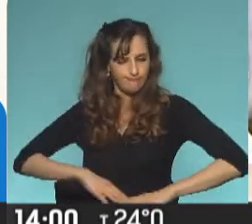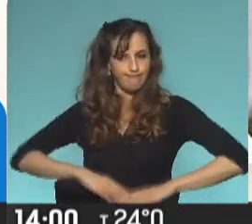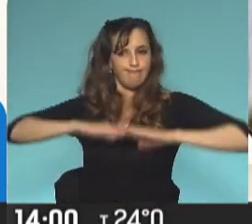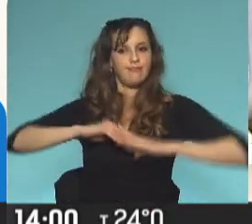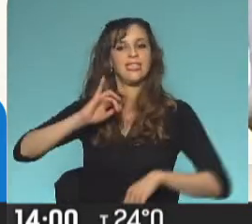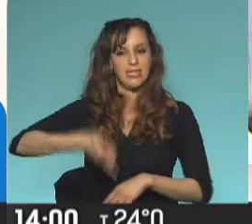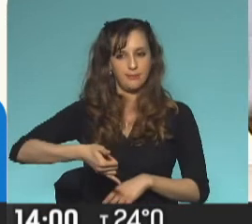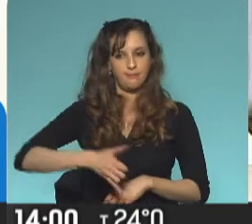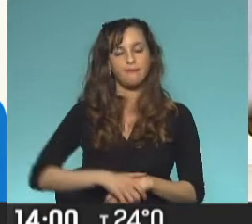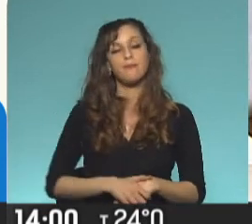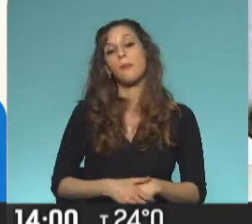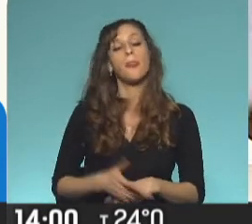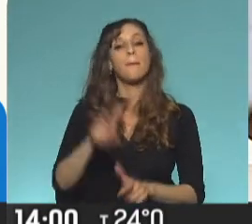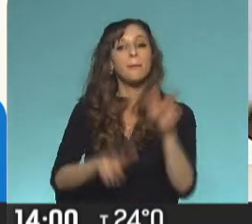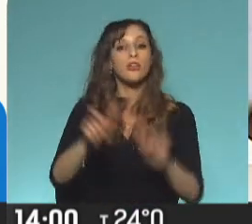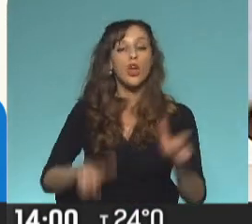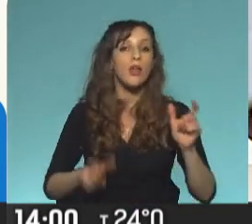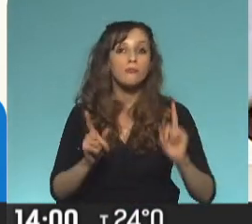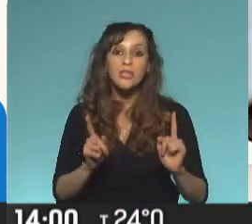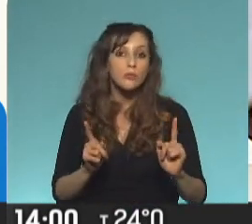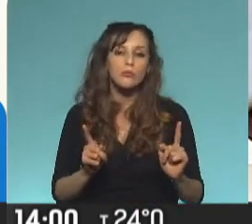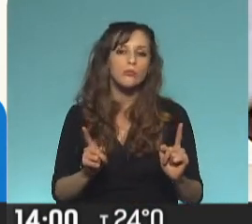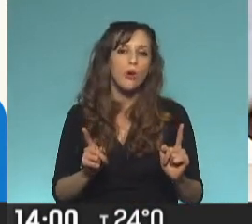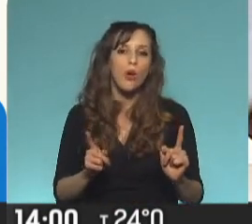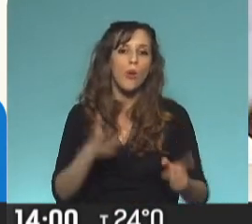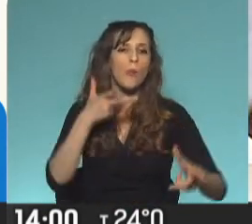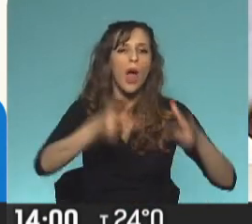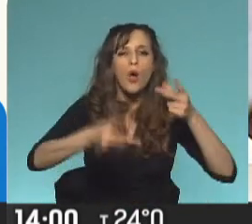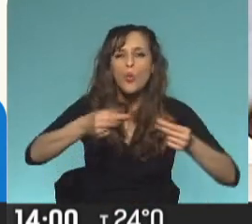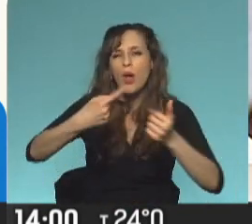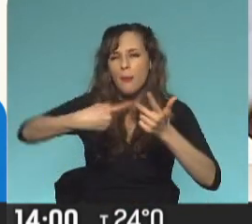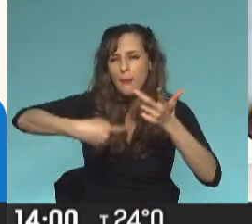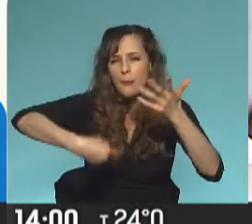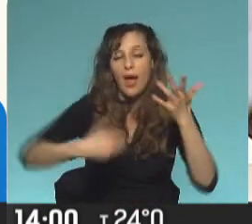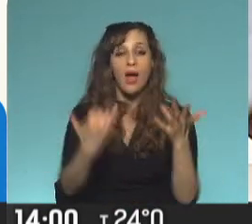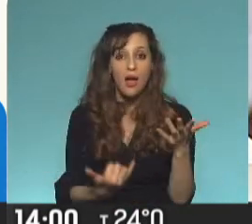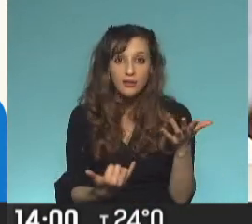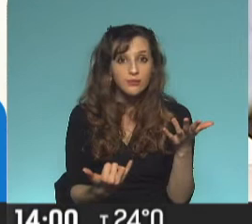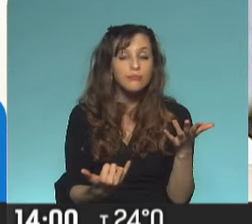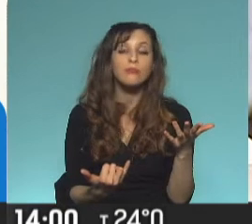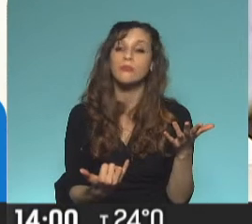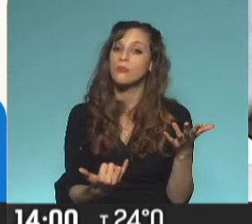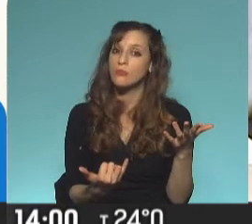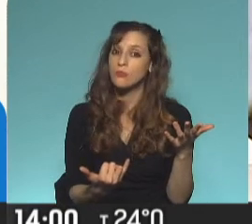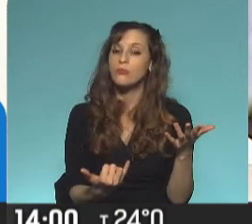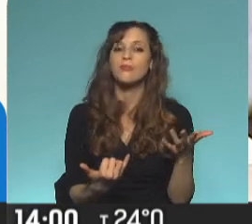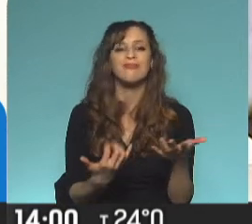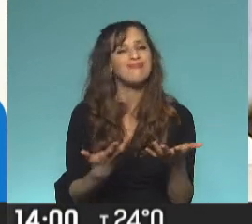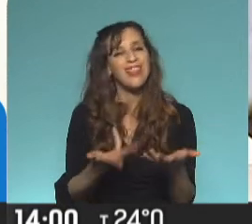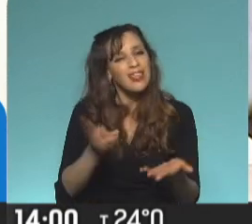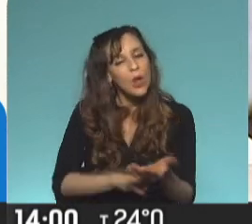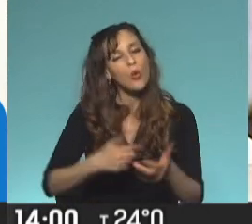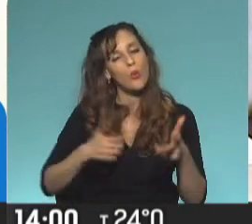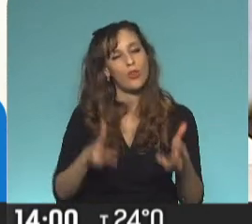vacuna como ha mostrado todas las vacunas que están dando vueltas cualquiera de ellas que de nuevo si es